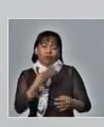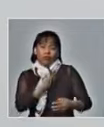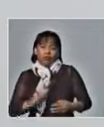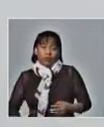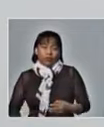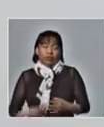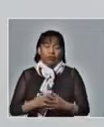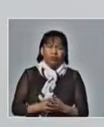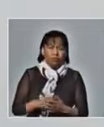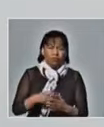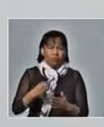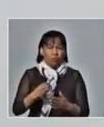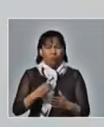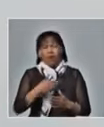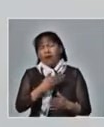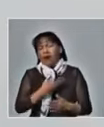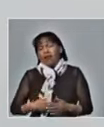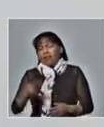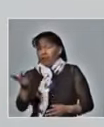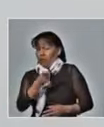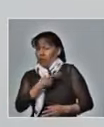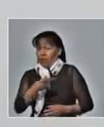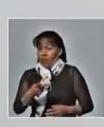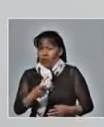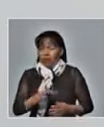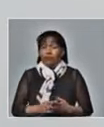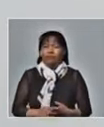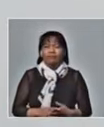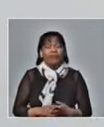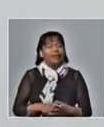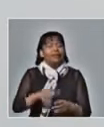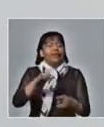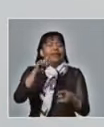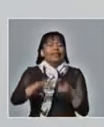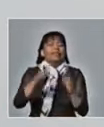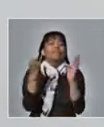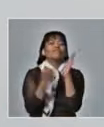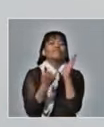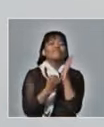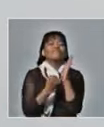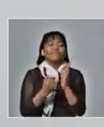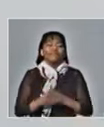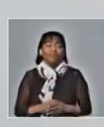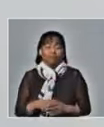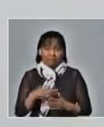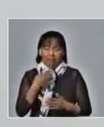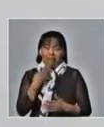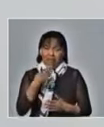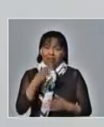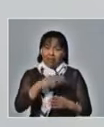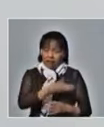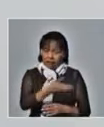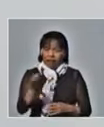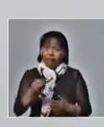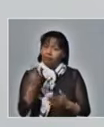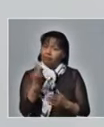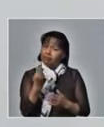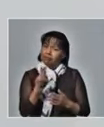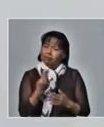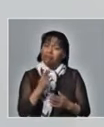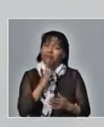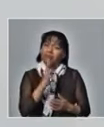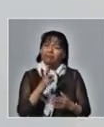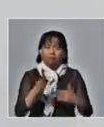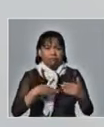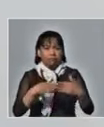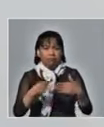alta y muy alta marginación quedarán exentos de impuestos. Por supuesto que el campo también necesita soluciones